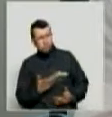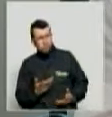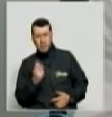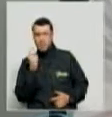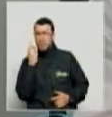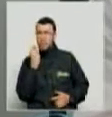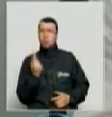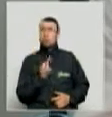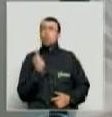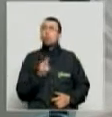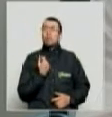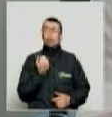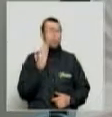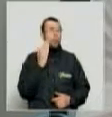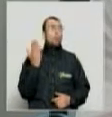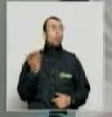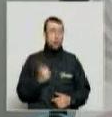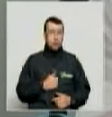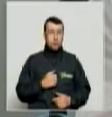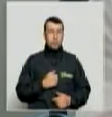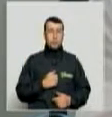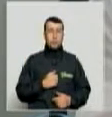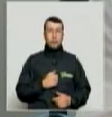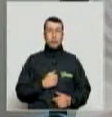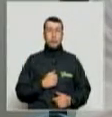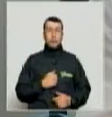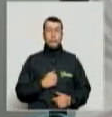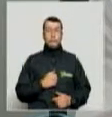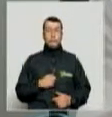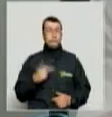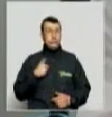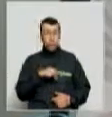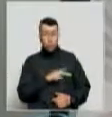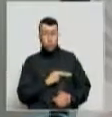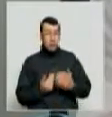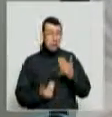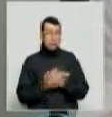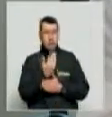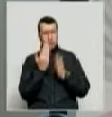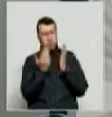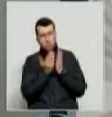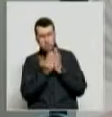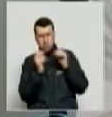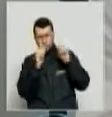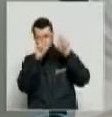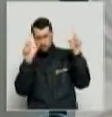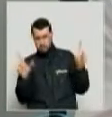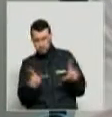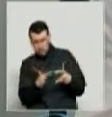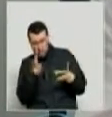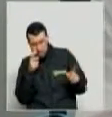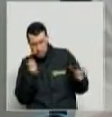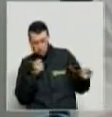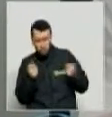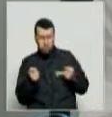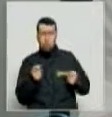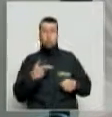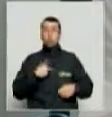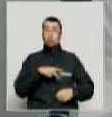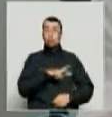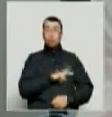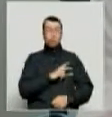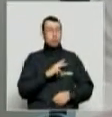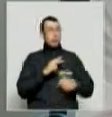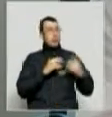es cuando nosotros empezamos a hacer estudios. cuando nosotros somos